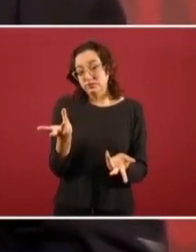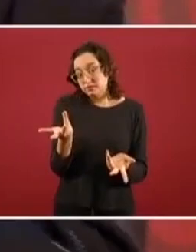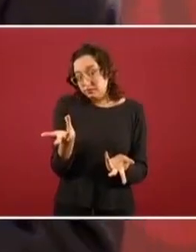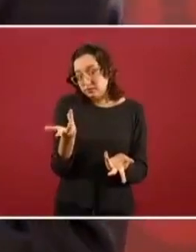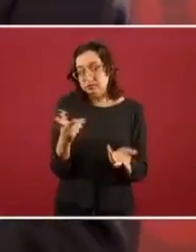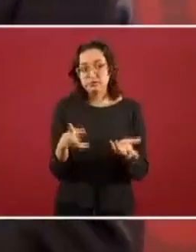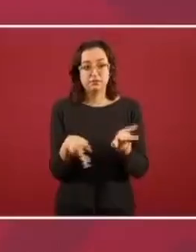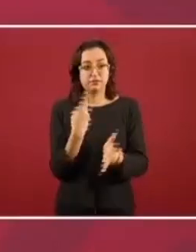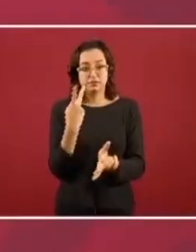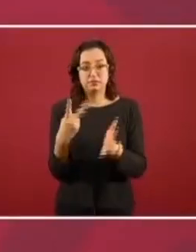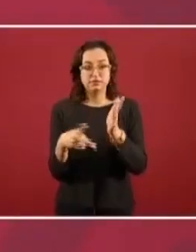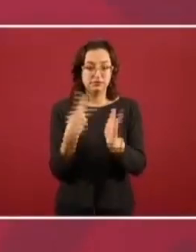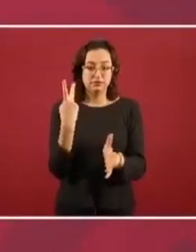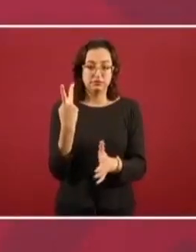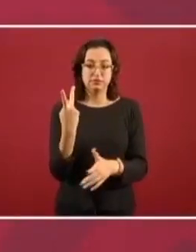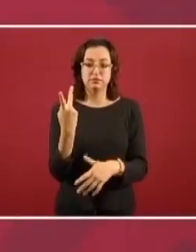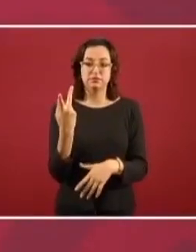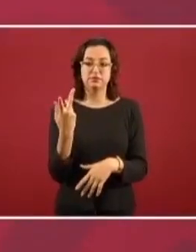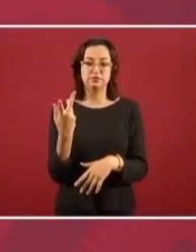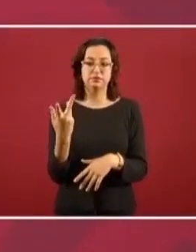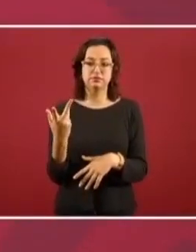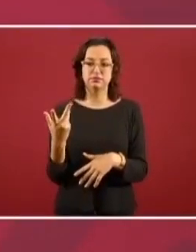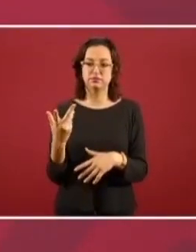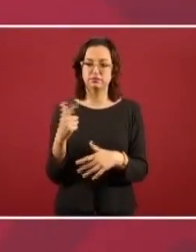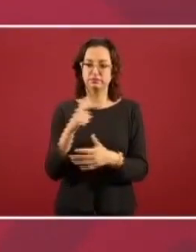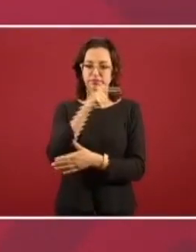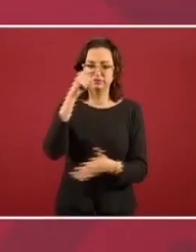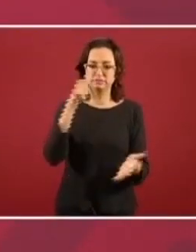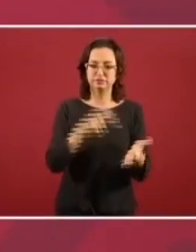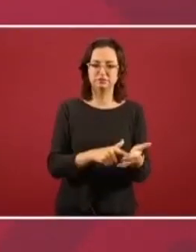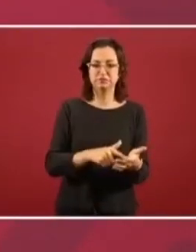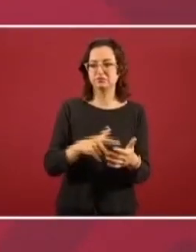se siguen disputando plazas,